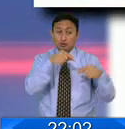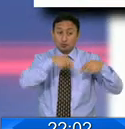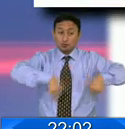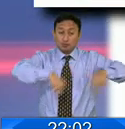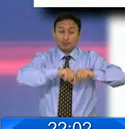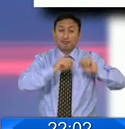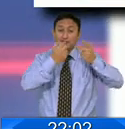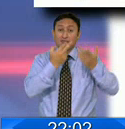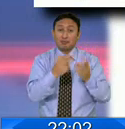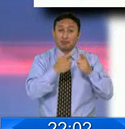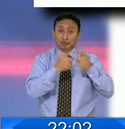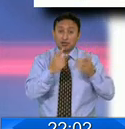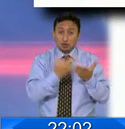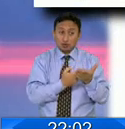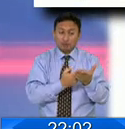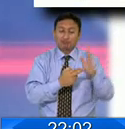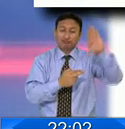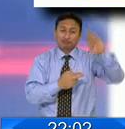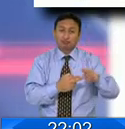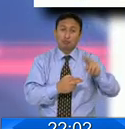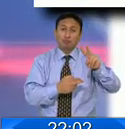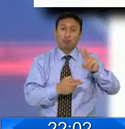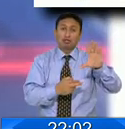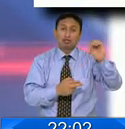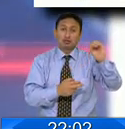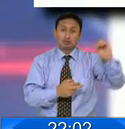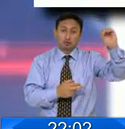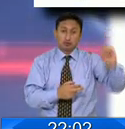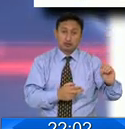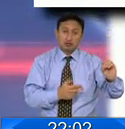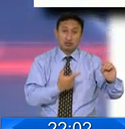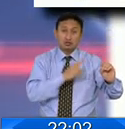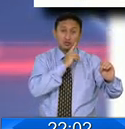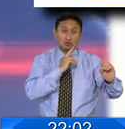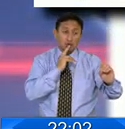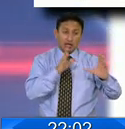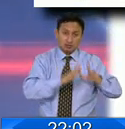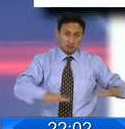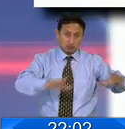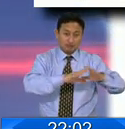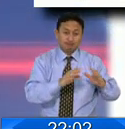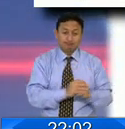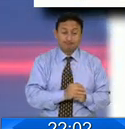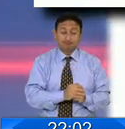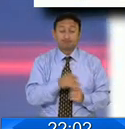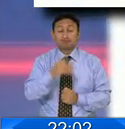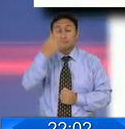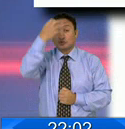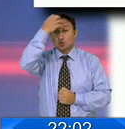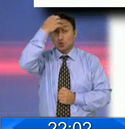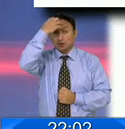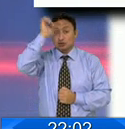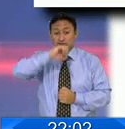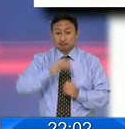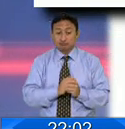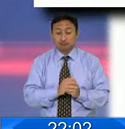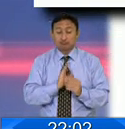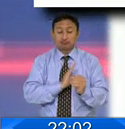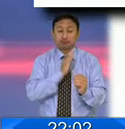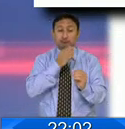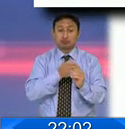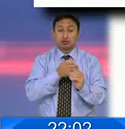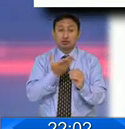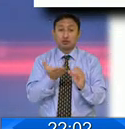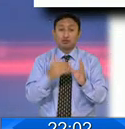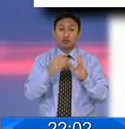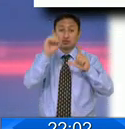la libertad de reunión al 25% en lugares de atención al público. En cuanto a los establecimientos educativos, se retomarán las clases a